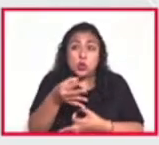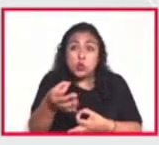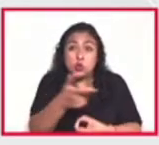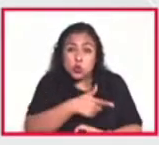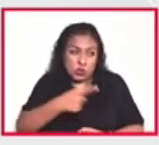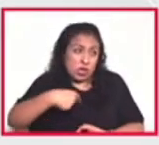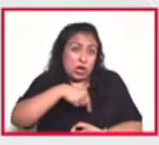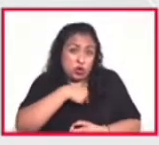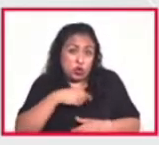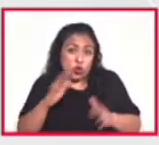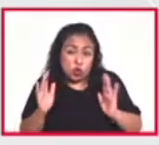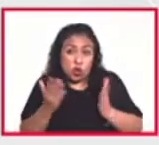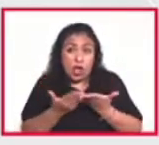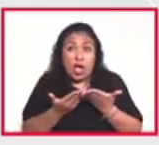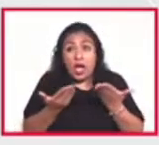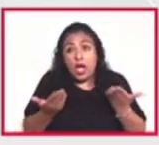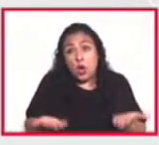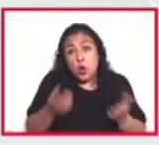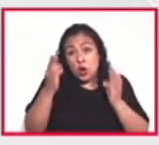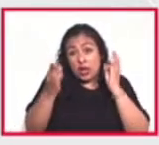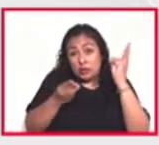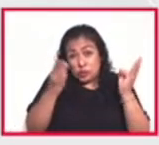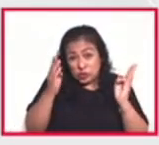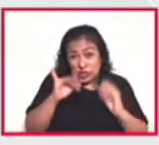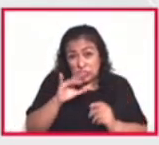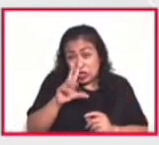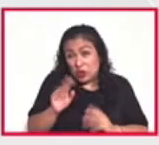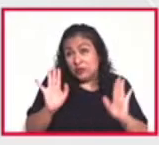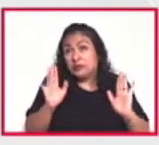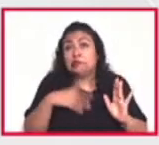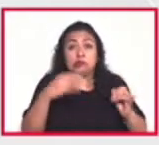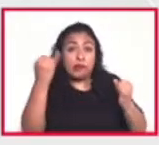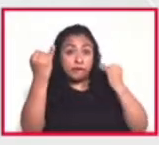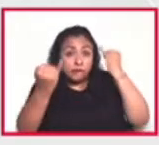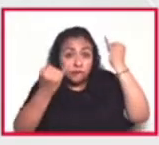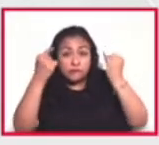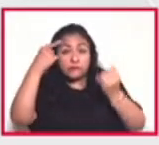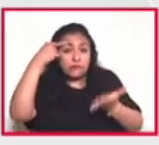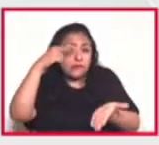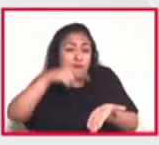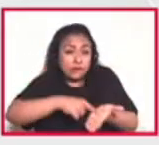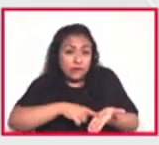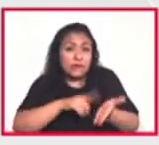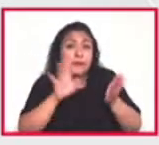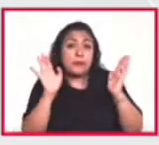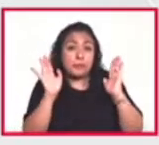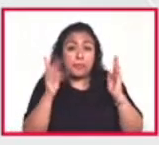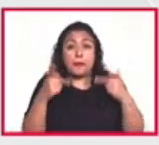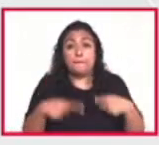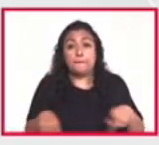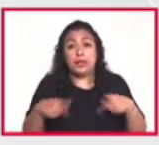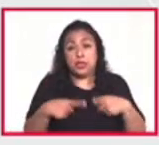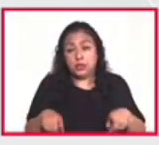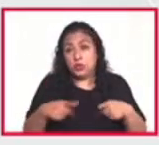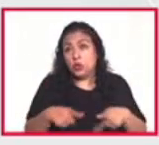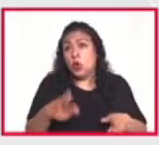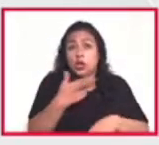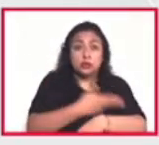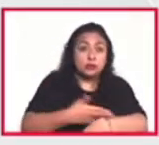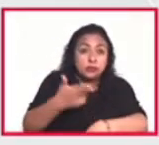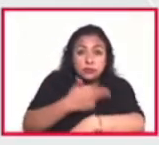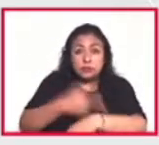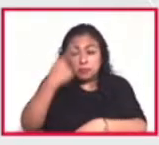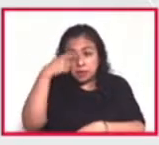nosotros como ahora que es un museo, ¿no? La creatividad, yo creo, de las personas que hacen la gestión de